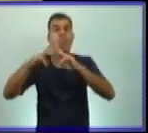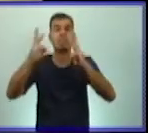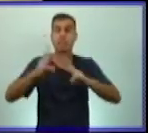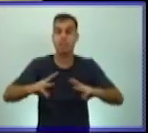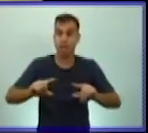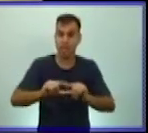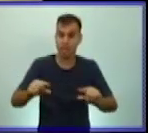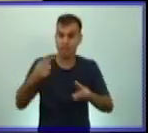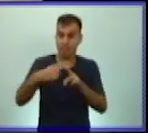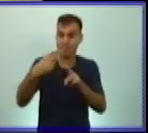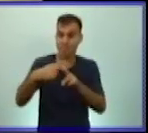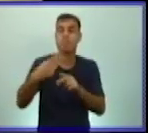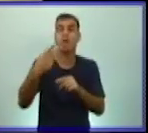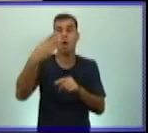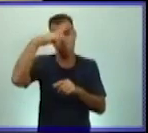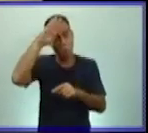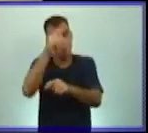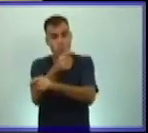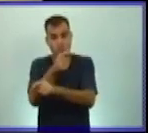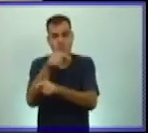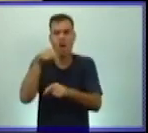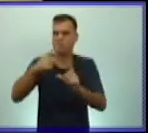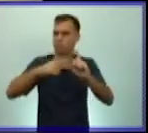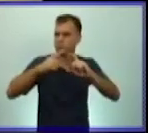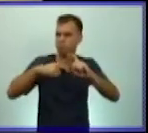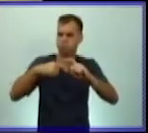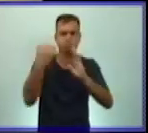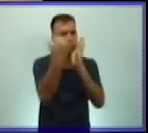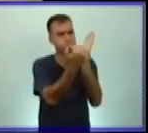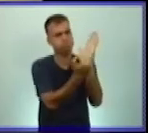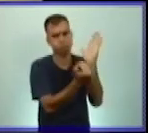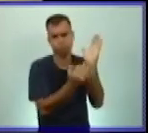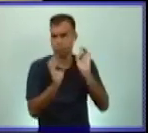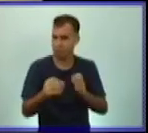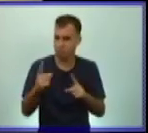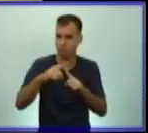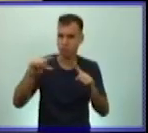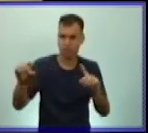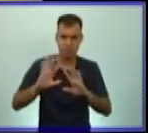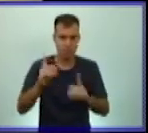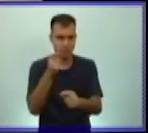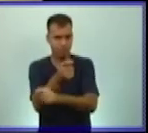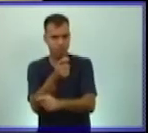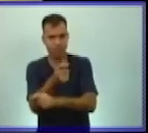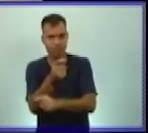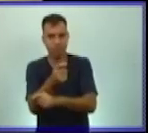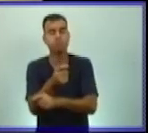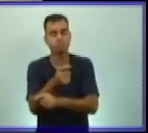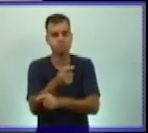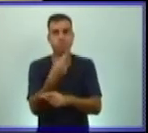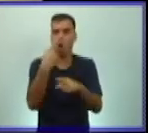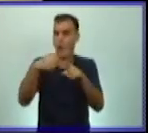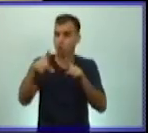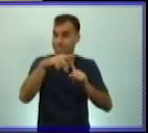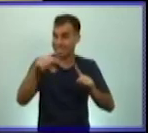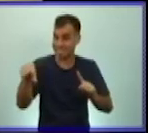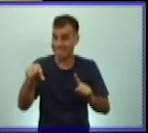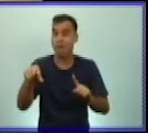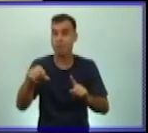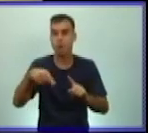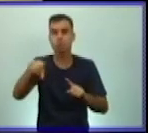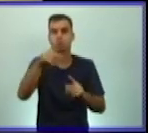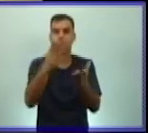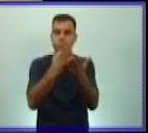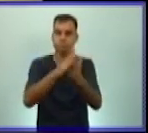portal Cubeduca, donde aparecen los contenidos relacionados con estos temas que hemos tratado y el resto de los temas que ustedes estudiaron en